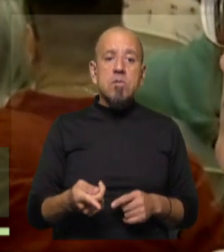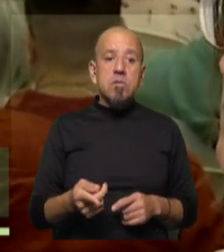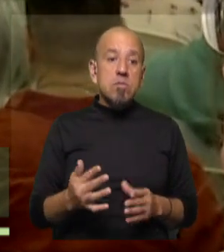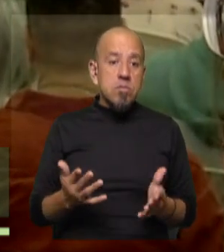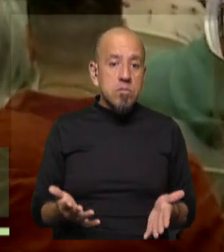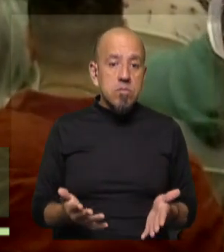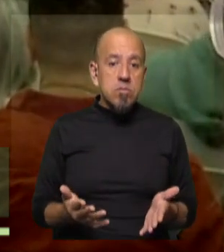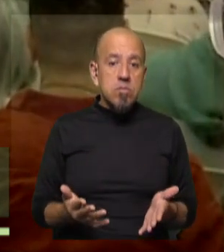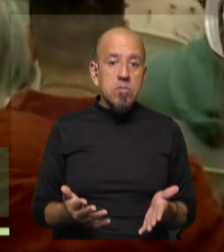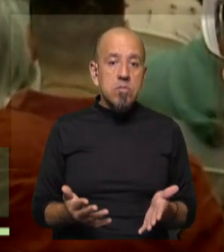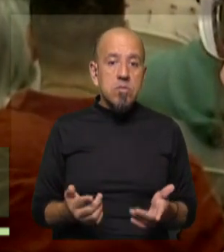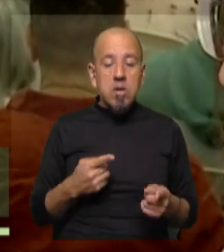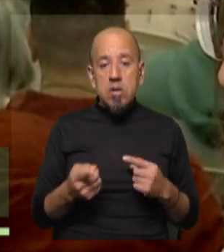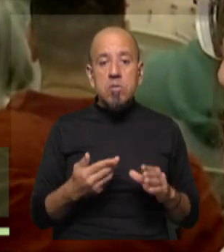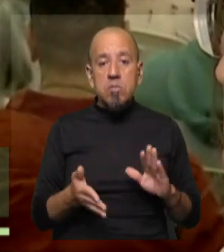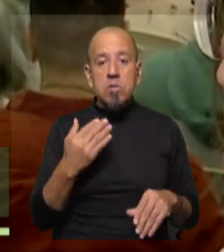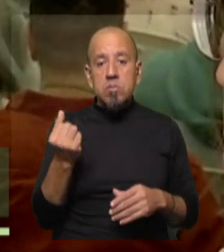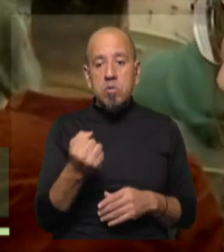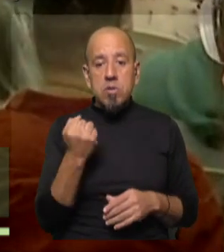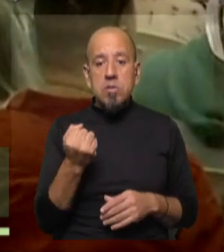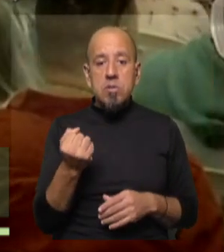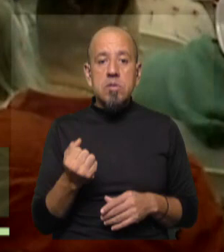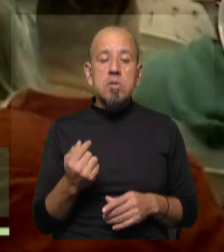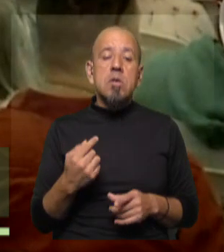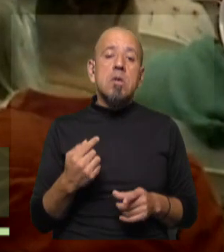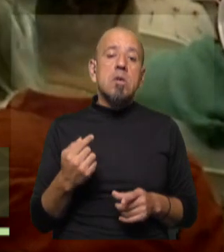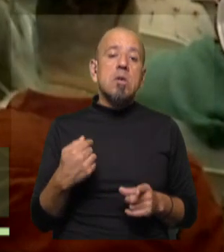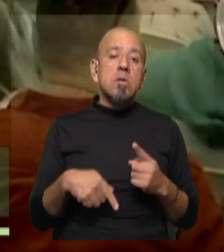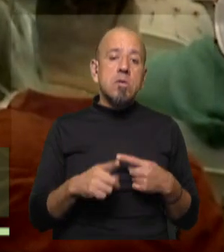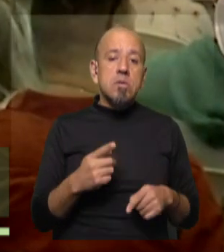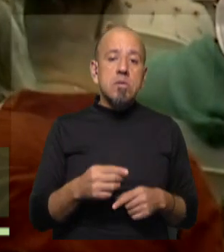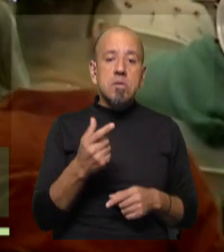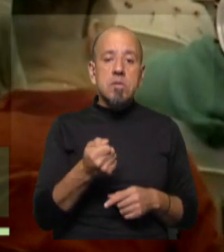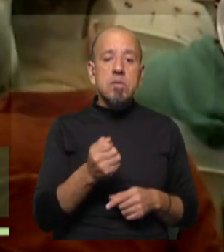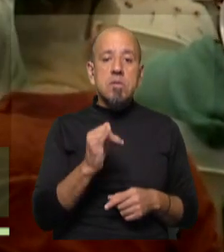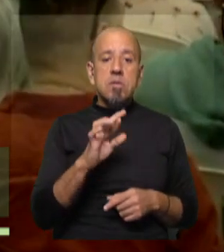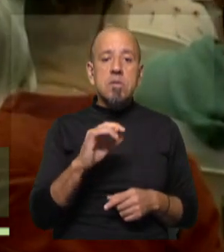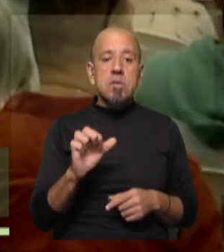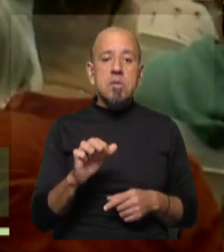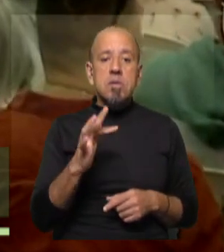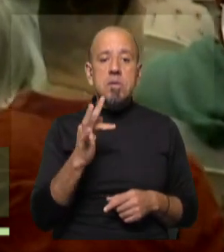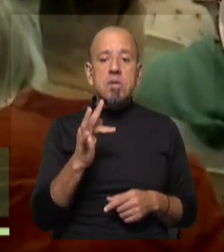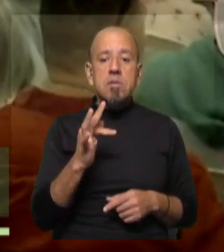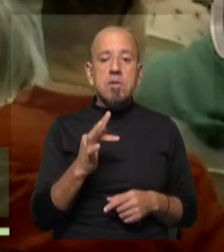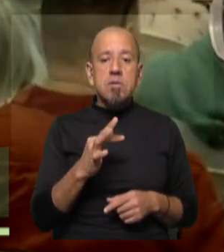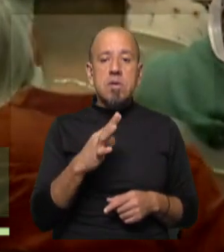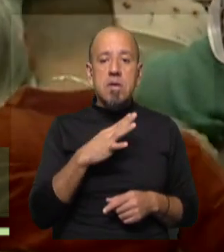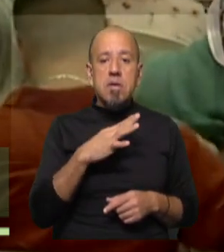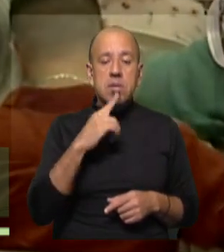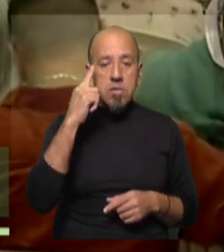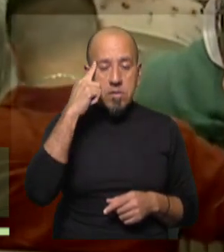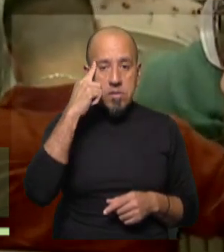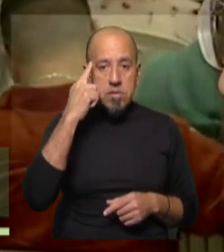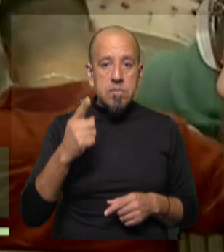contrario, lo hacen grande al partido. Y si Aire Fresco cree que va a ganar, entonces tiene que entender que